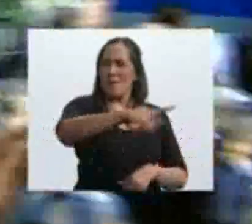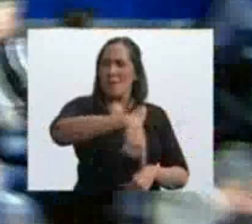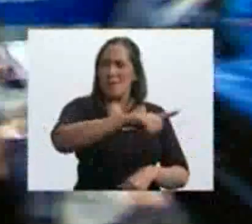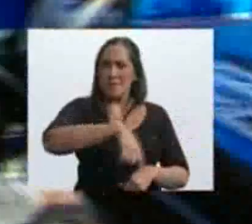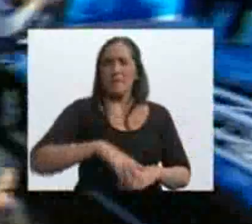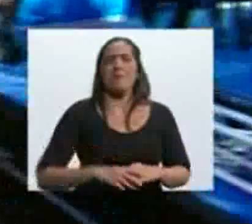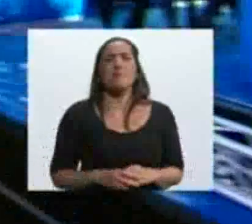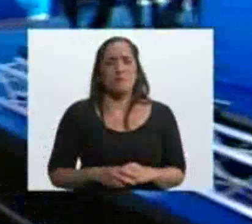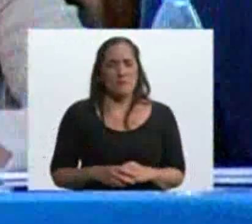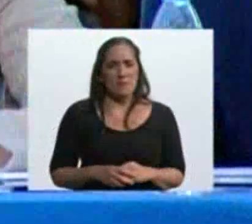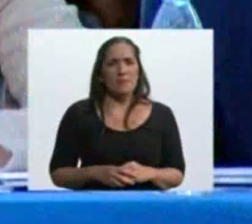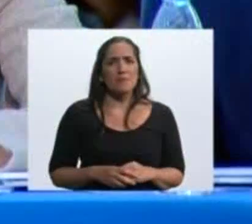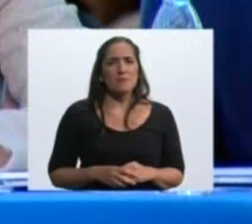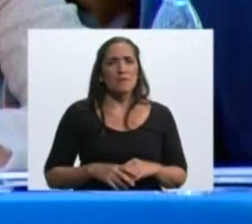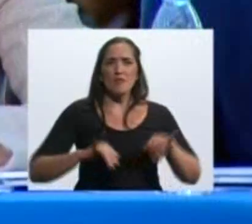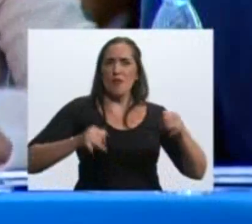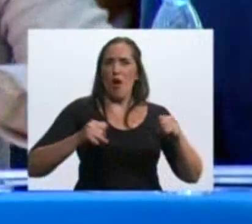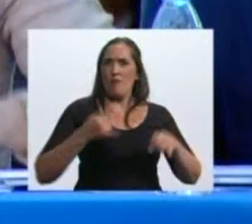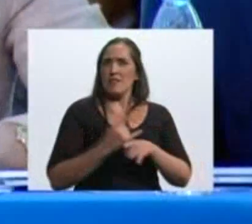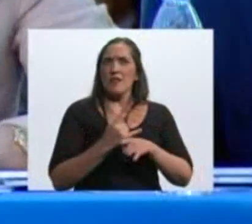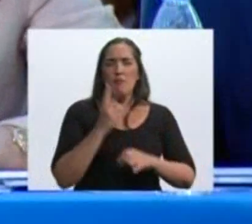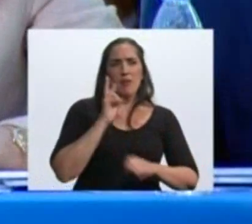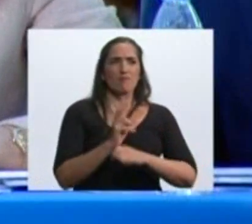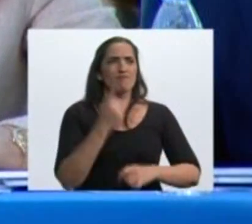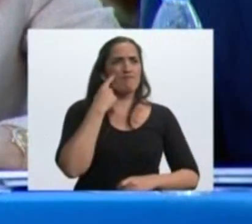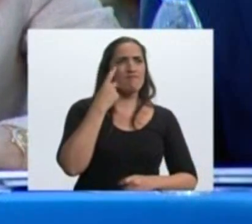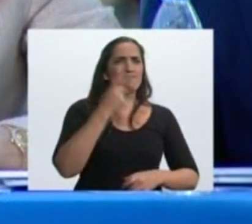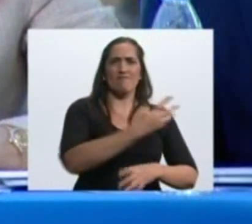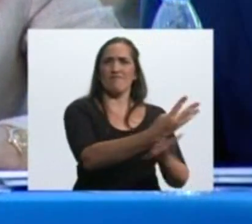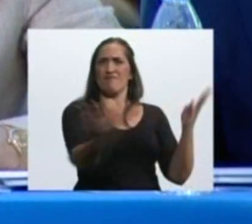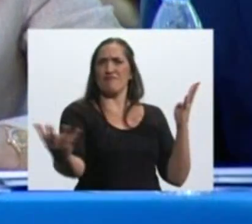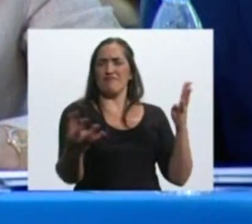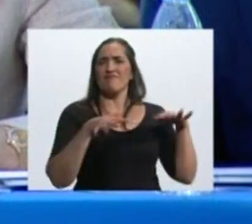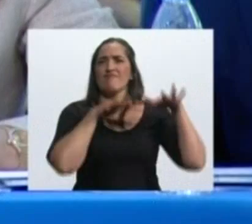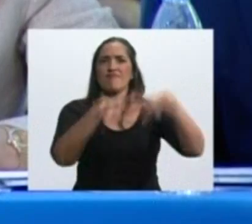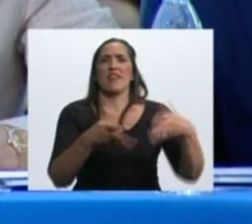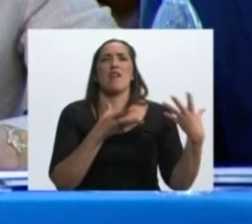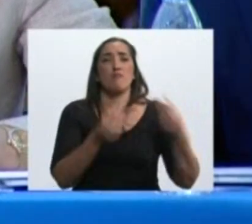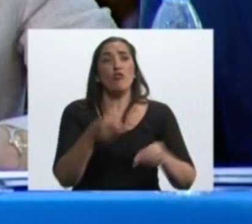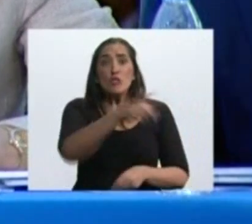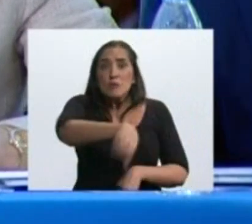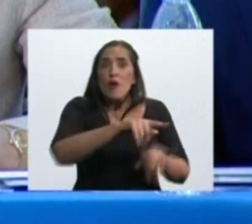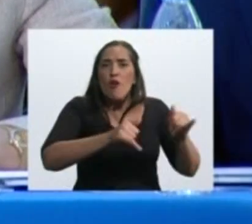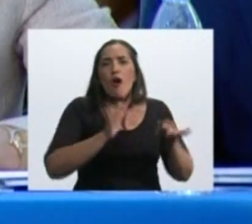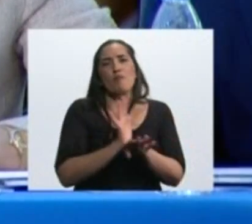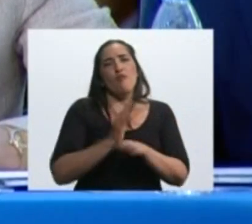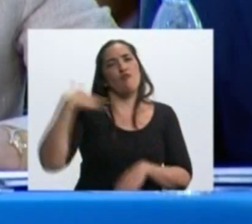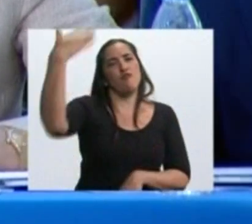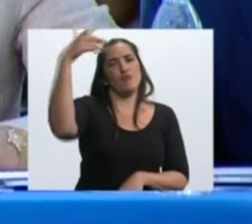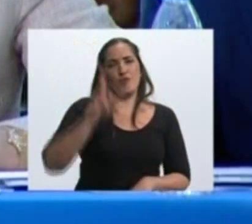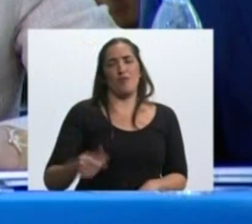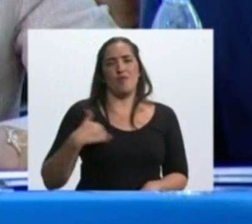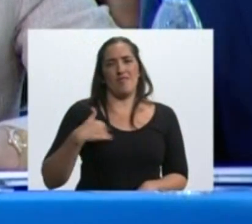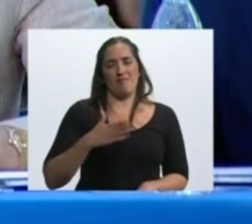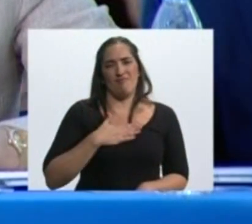Los jóvenes que están en la retaguardia, que realmente son el futuro de la patria.